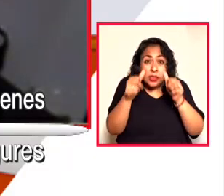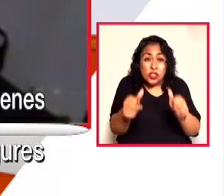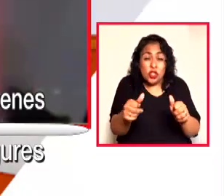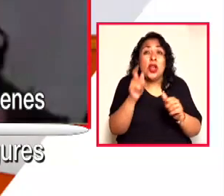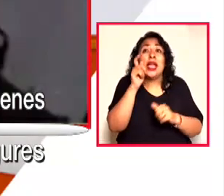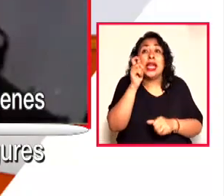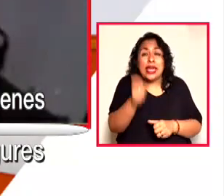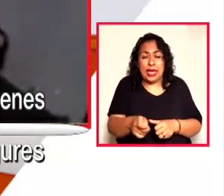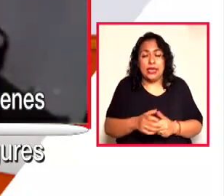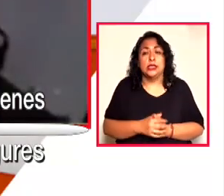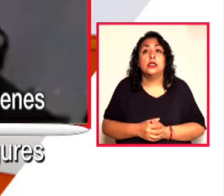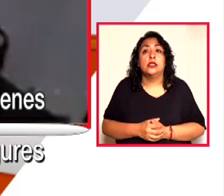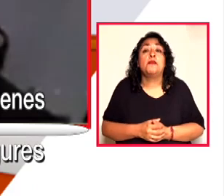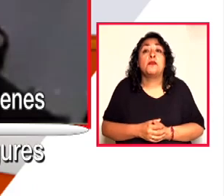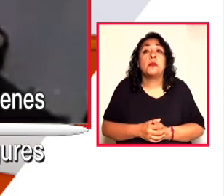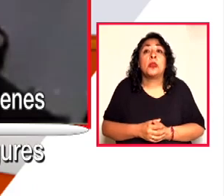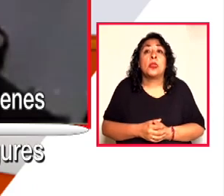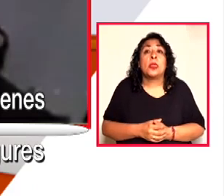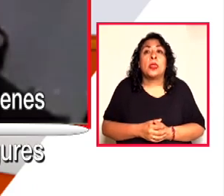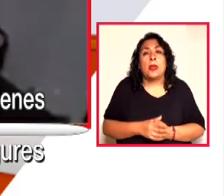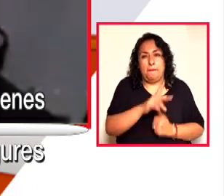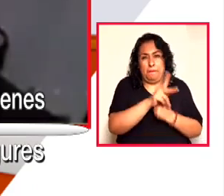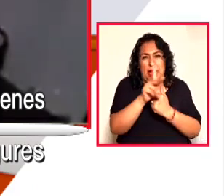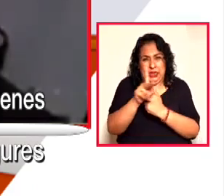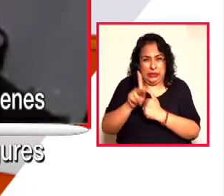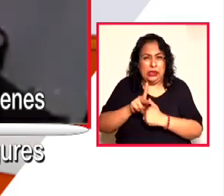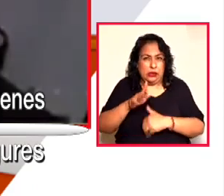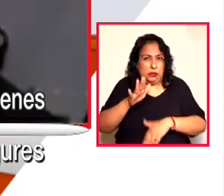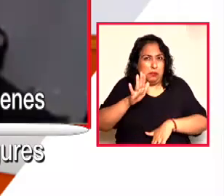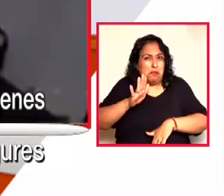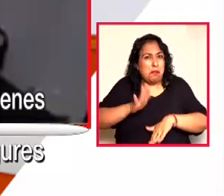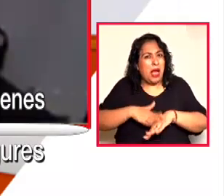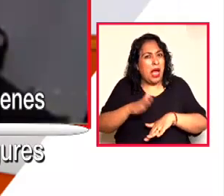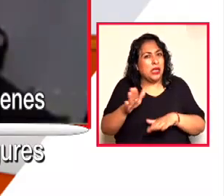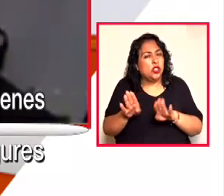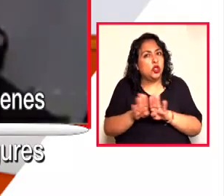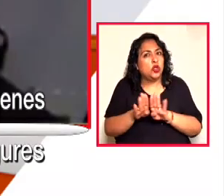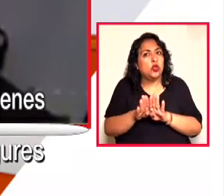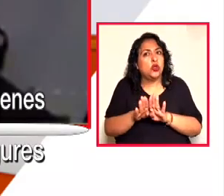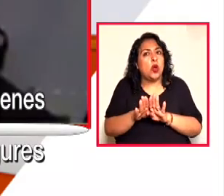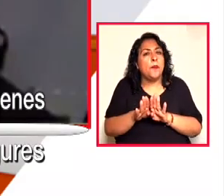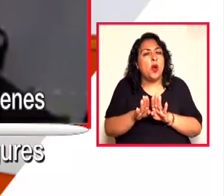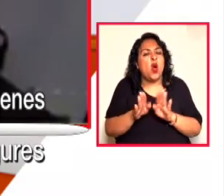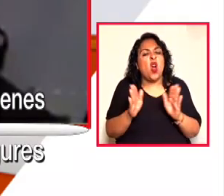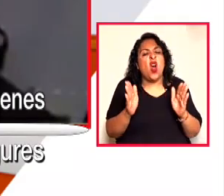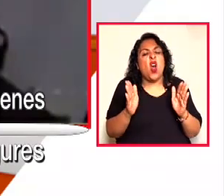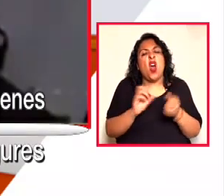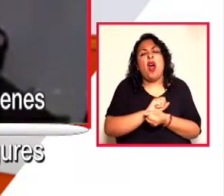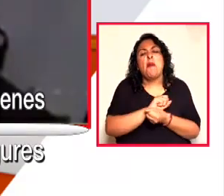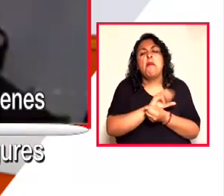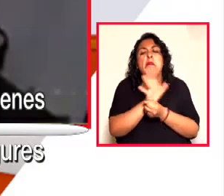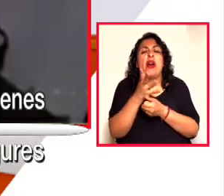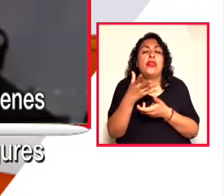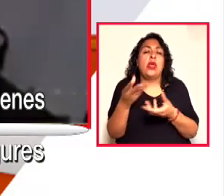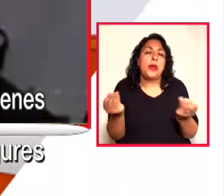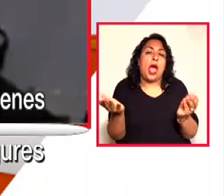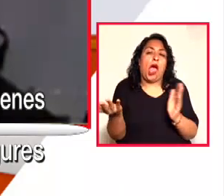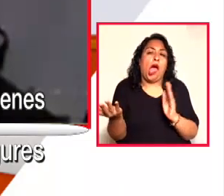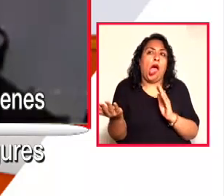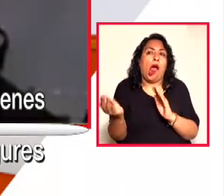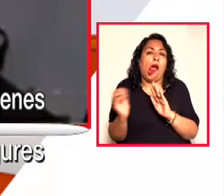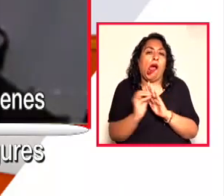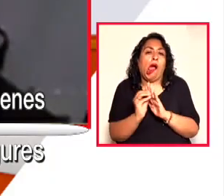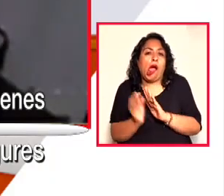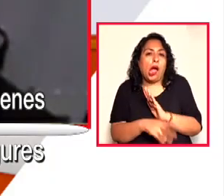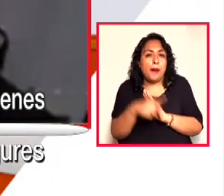es que los estados están cada vez más tomándose la pandemia como un argumento para restringir,